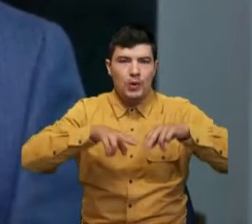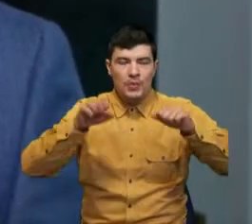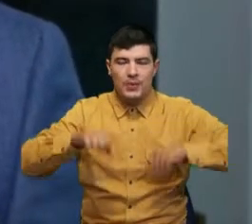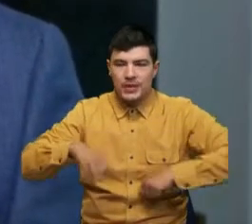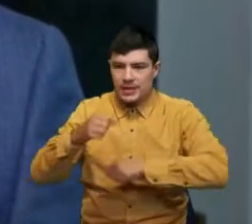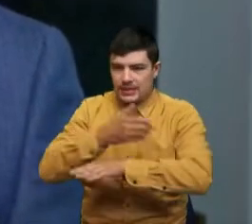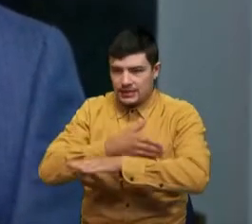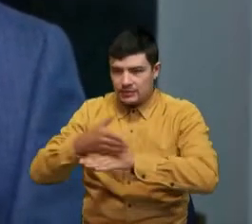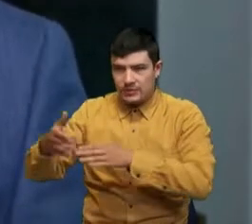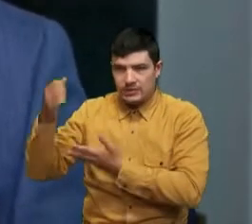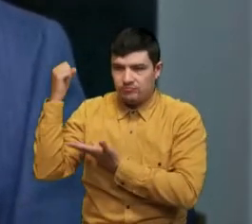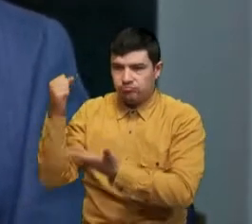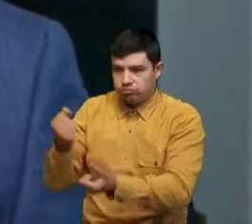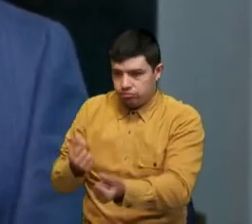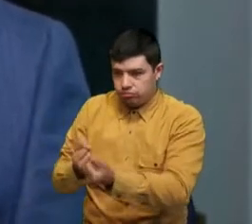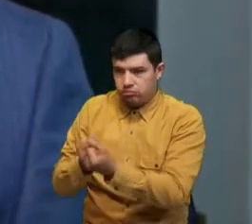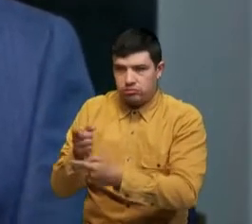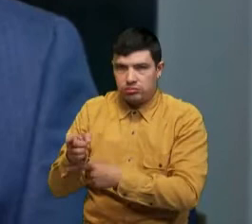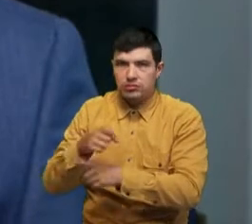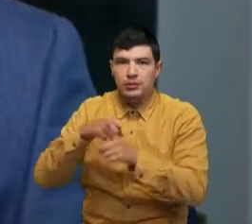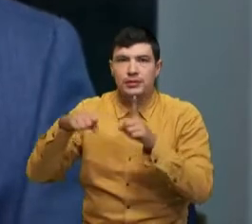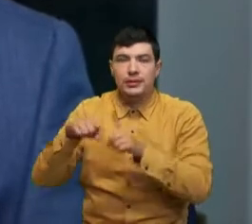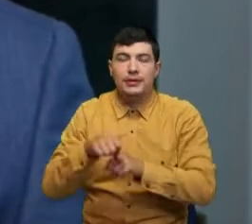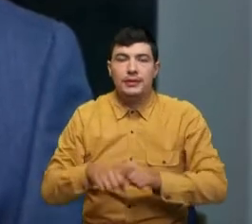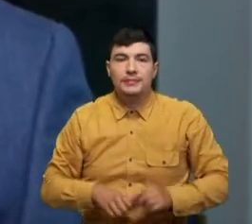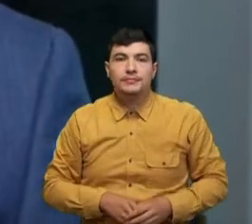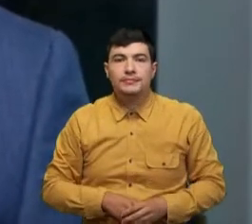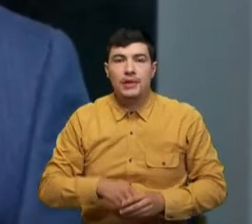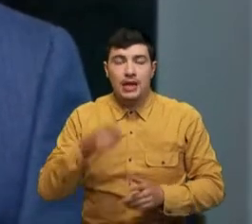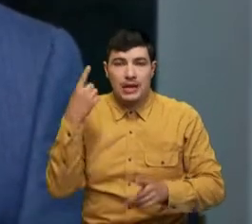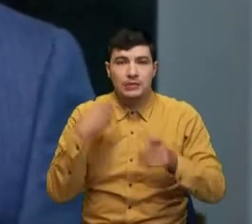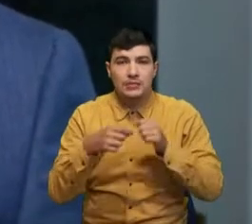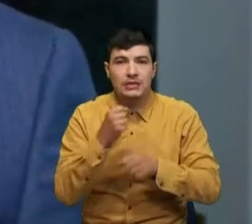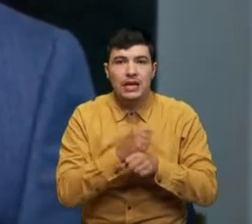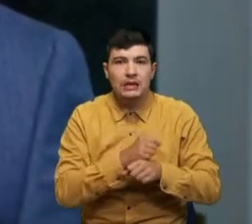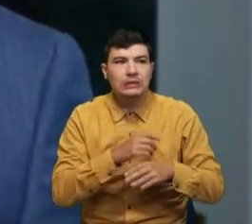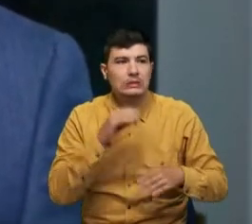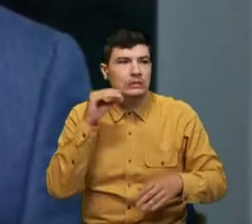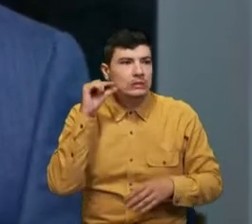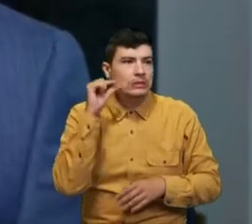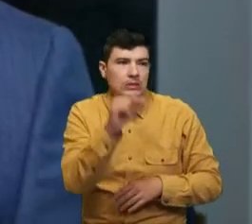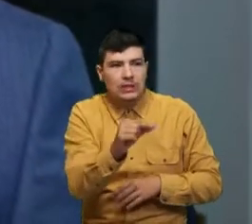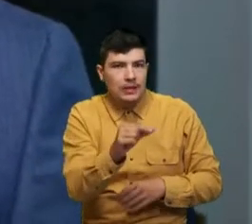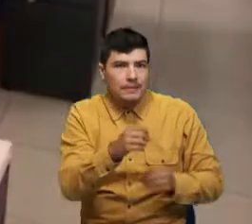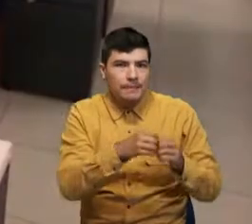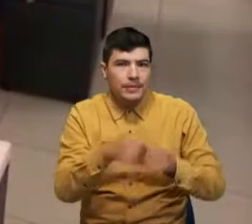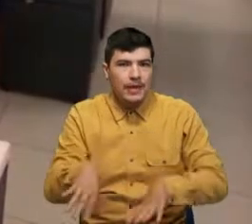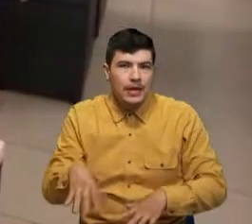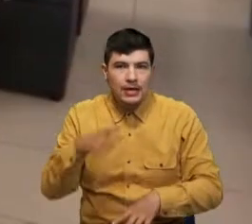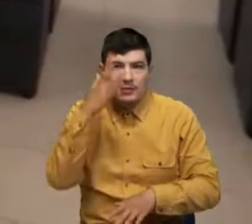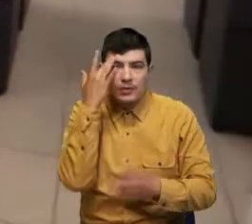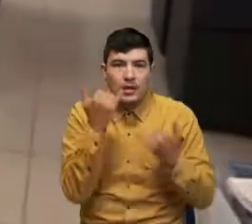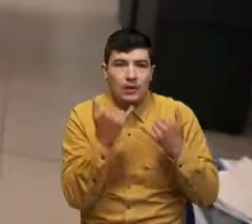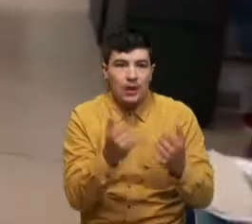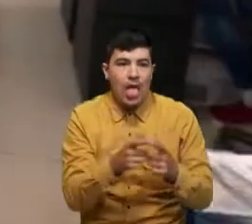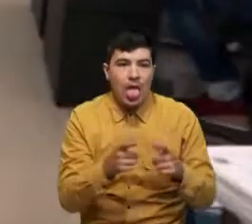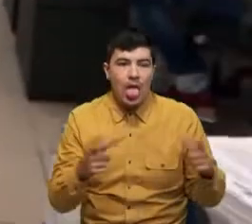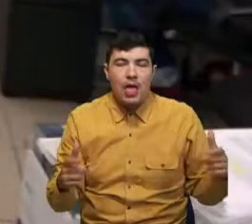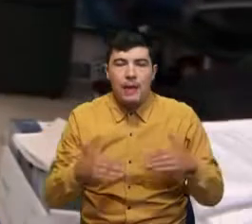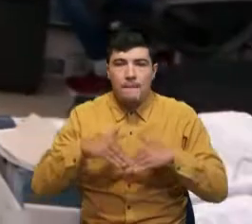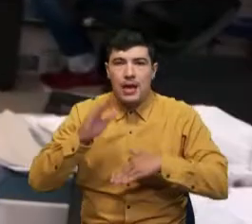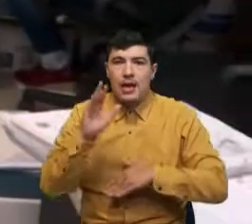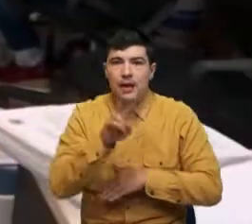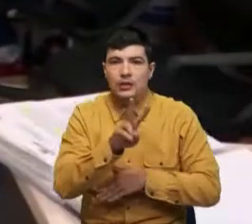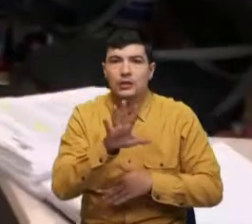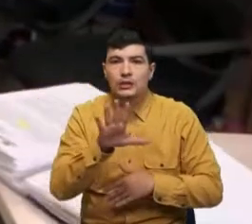fue absolutamente inoperante y perdió todos los indicadores porque dejó crecer una cartera que a hoy supera